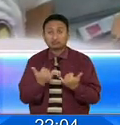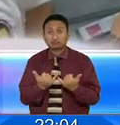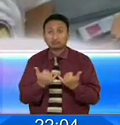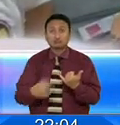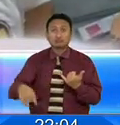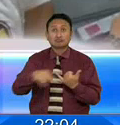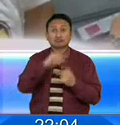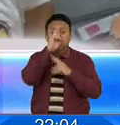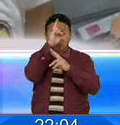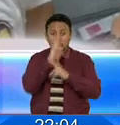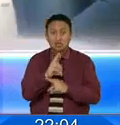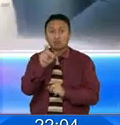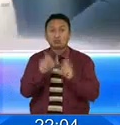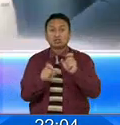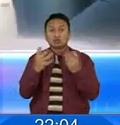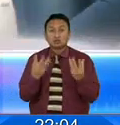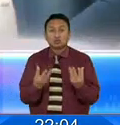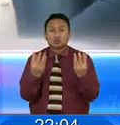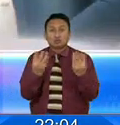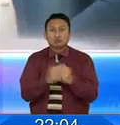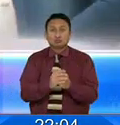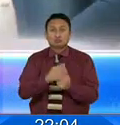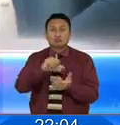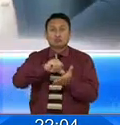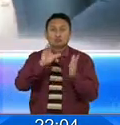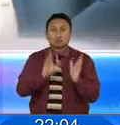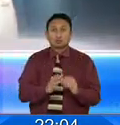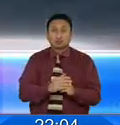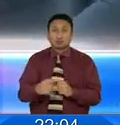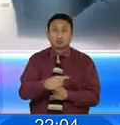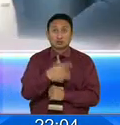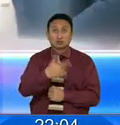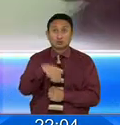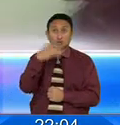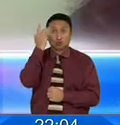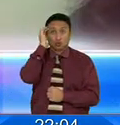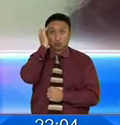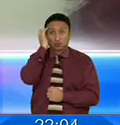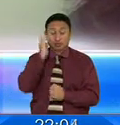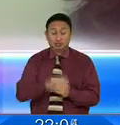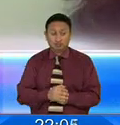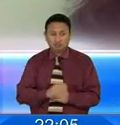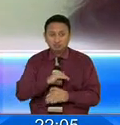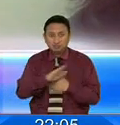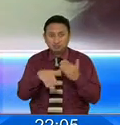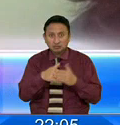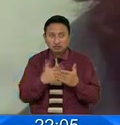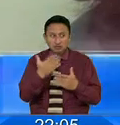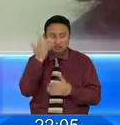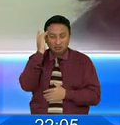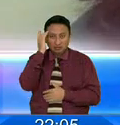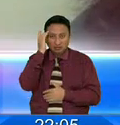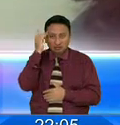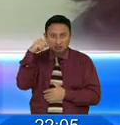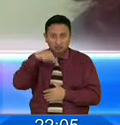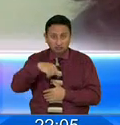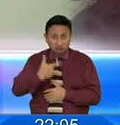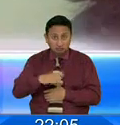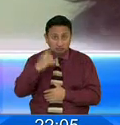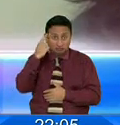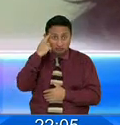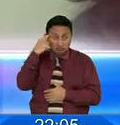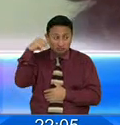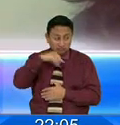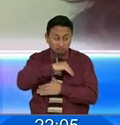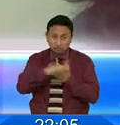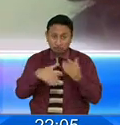respeten los aforos. La ciudadanía dejó ver su preocupación. Estamos todos preocupados porque ya cuando pensábamos que estaba pasando un